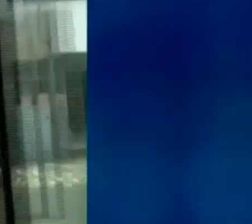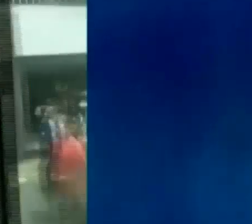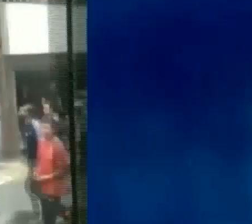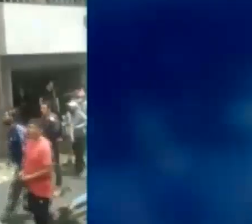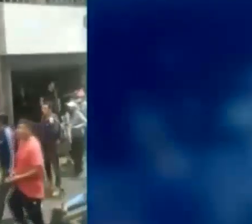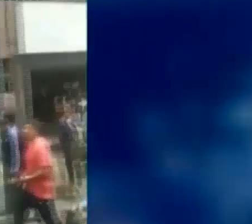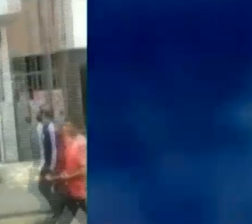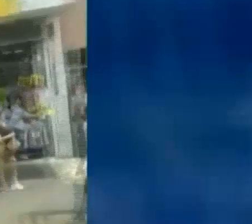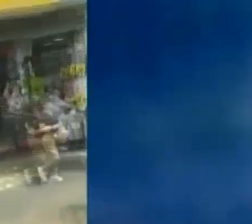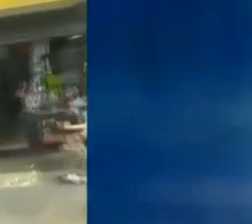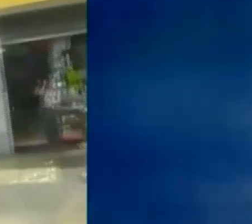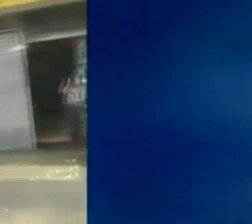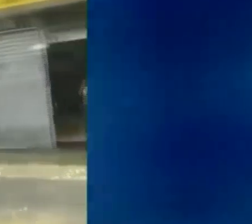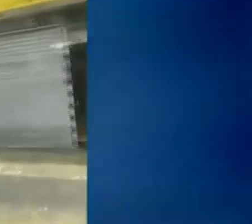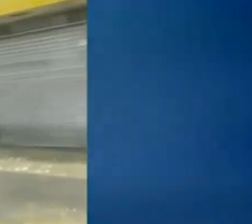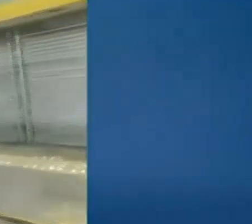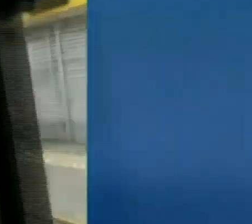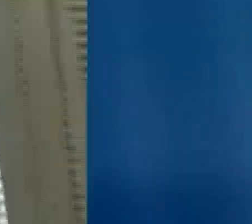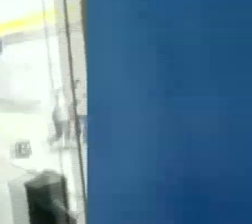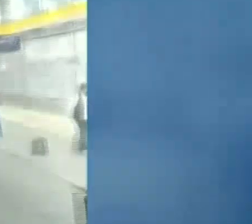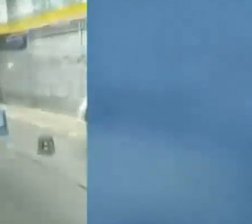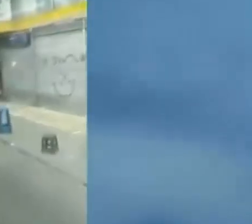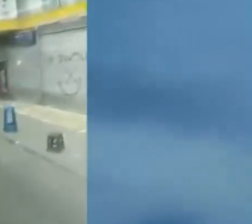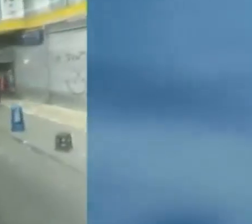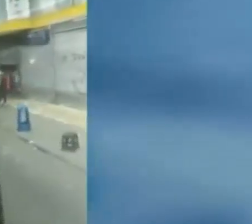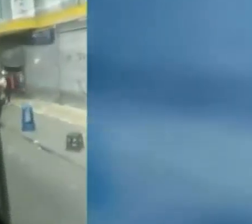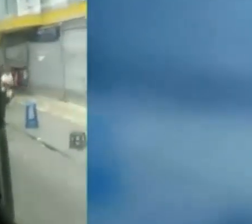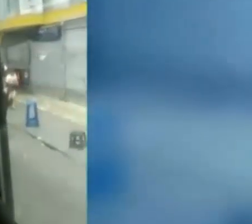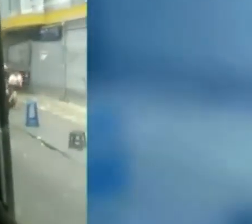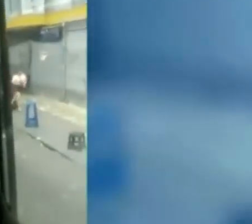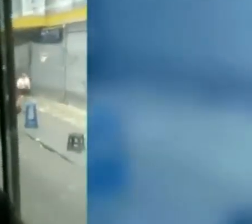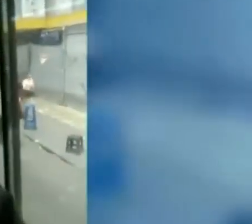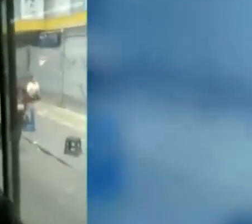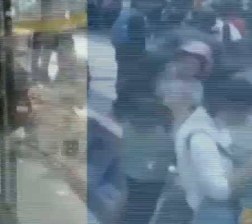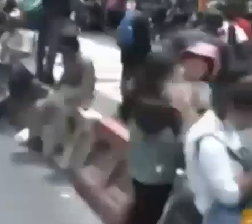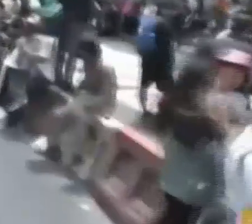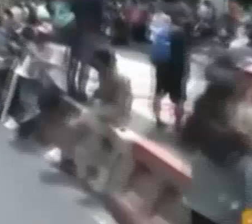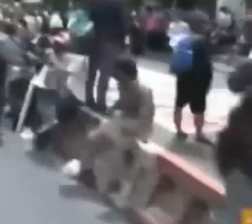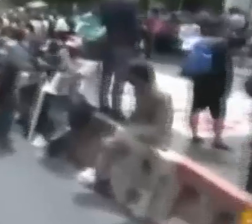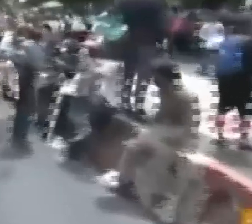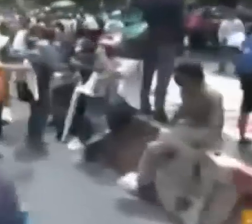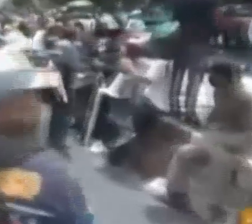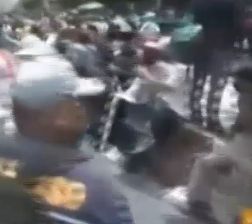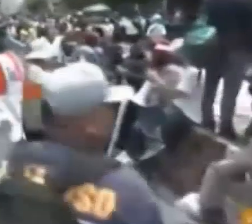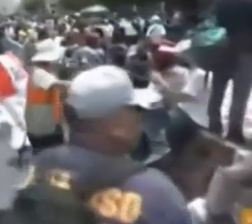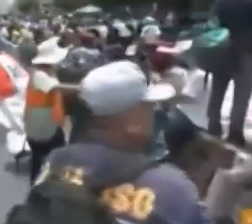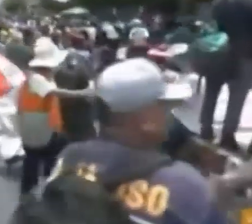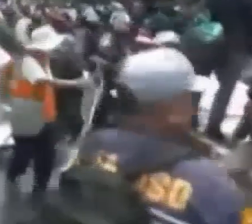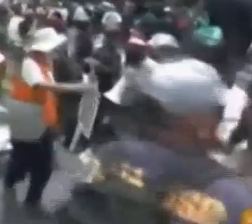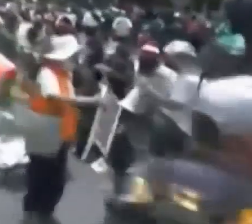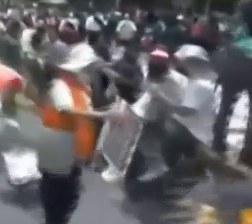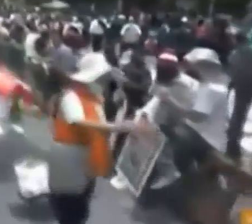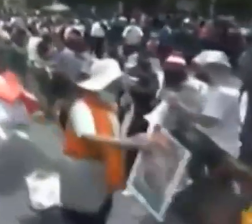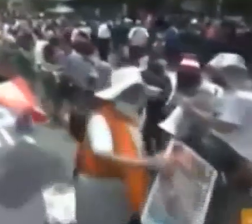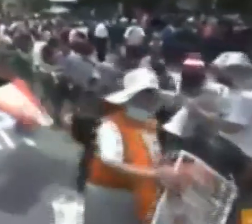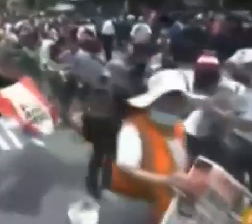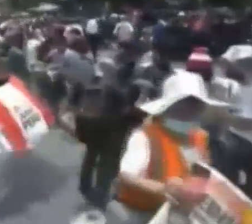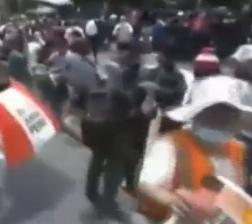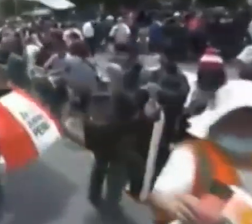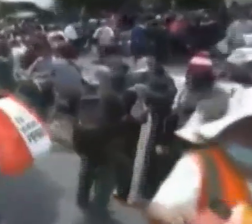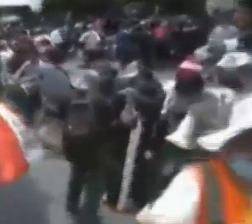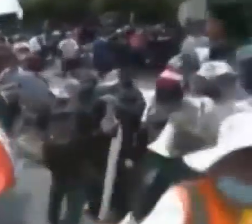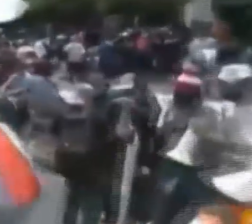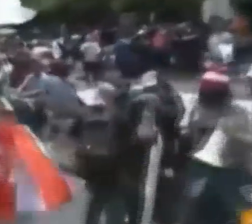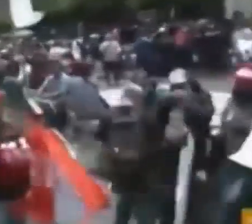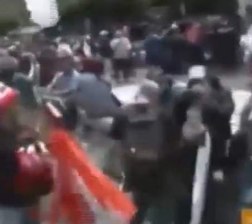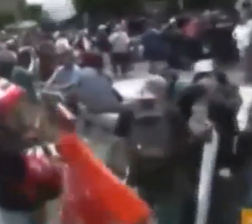política institucional que la sociedad peruana tendrá que superar con estricto apego a la ley. Así lo dio a conocer a través de sus redes sociales. Por eso es